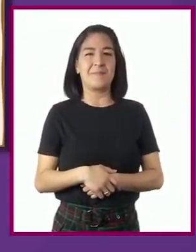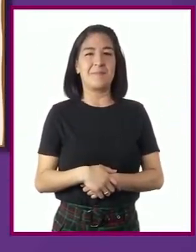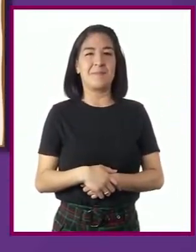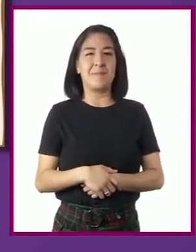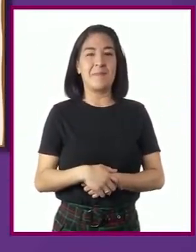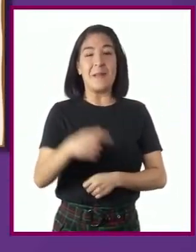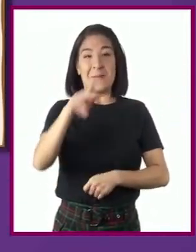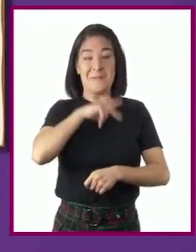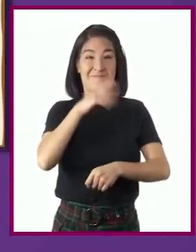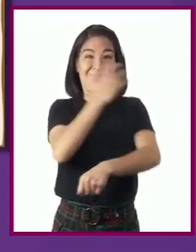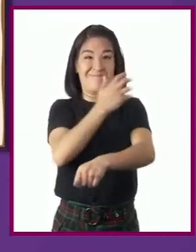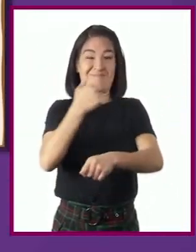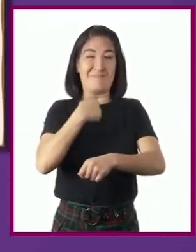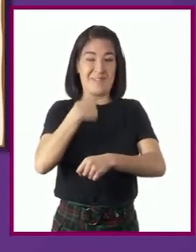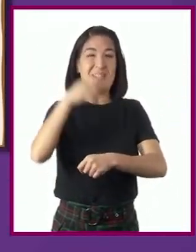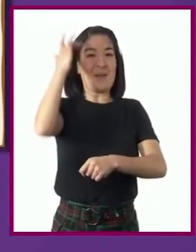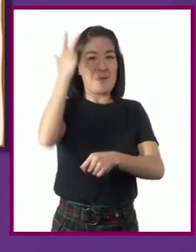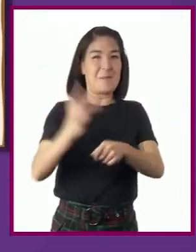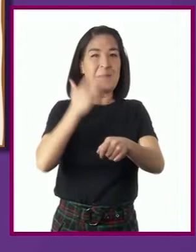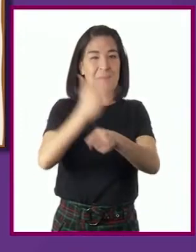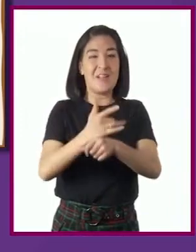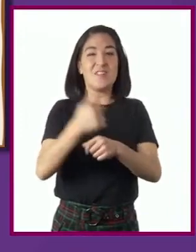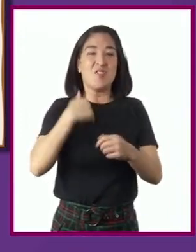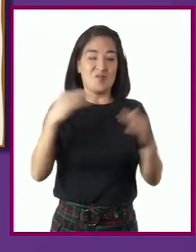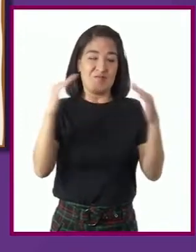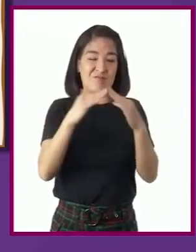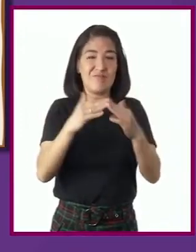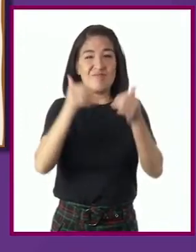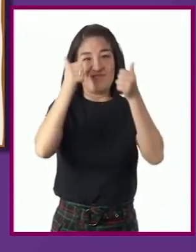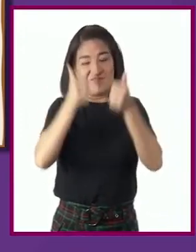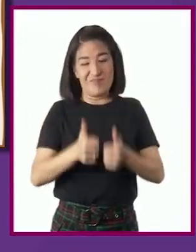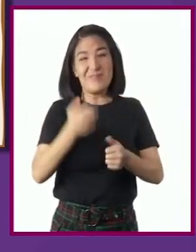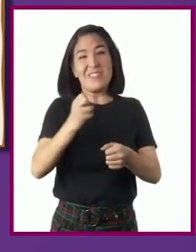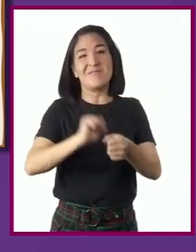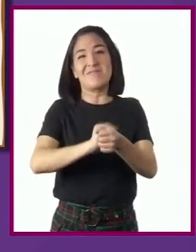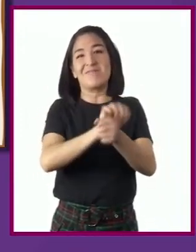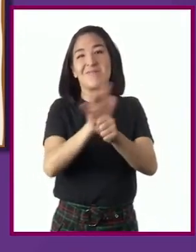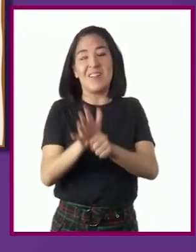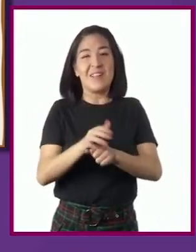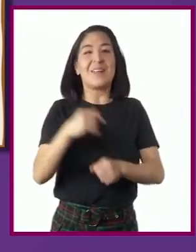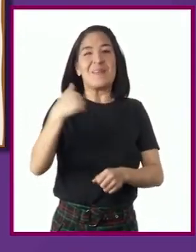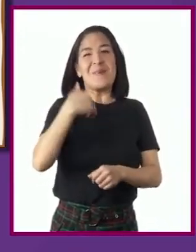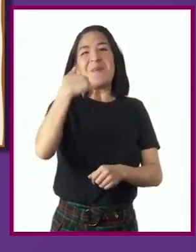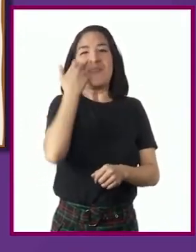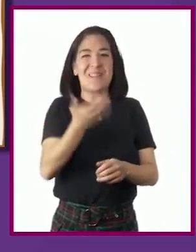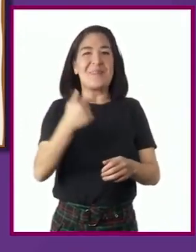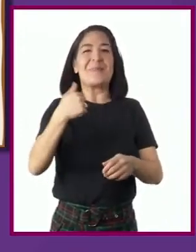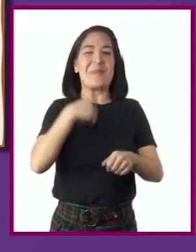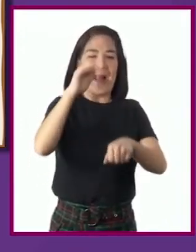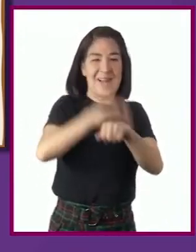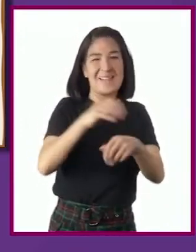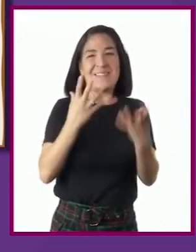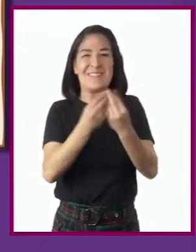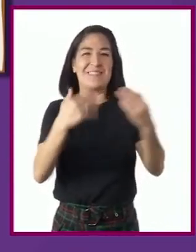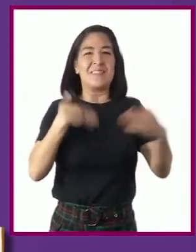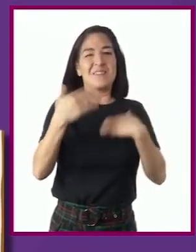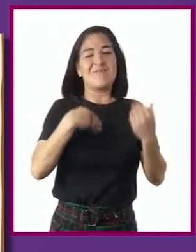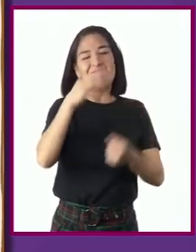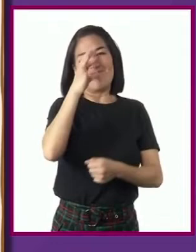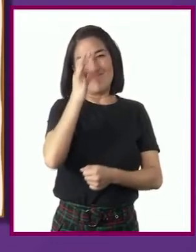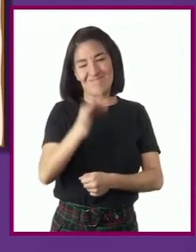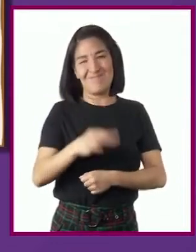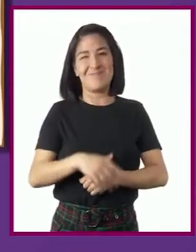Mi cumpleaños lo tuve que vivir en esta pandemia y al principio me sentí decepcionada porque yo quería pasarlo con mis amigos.